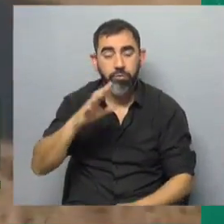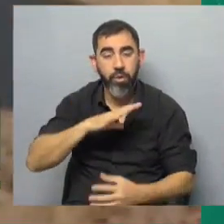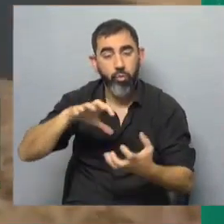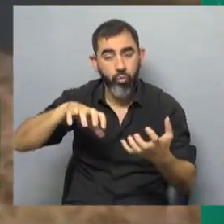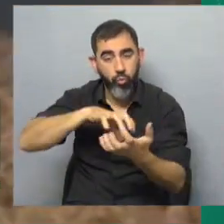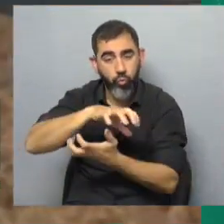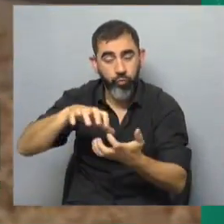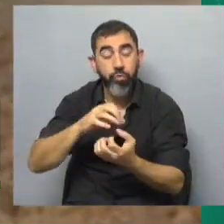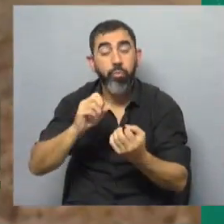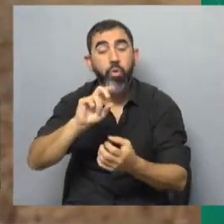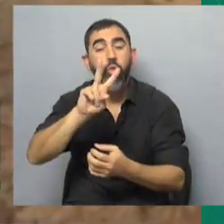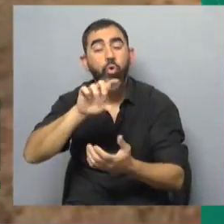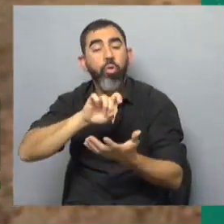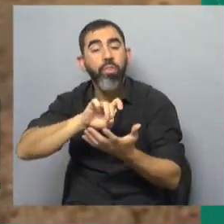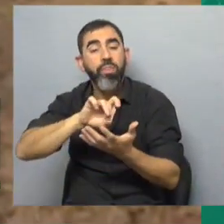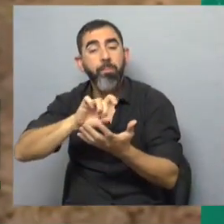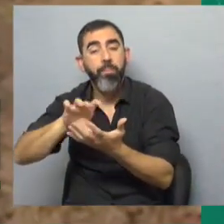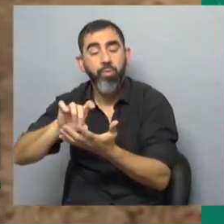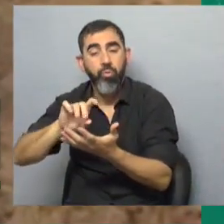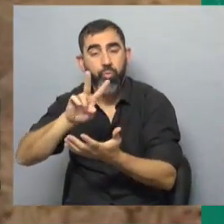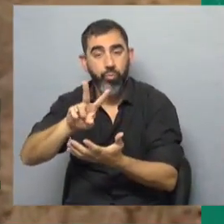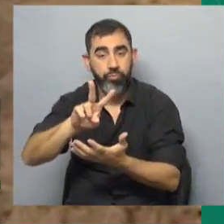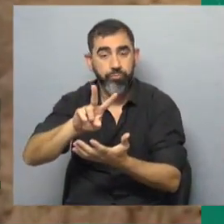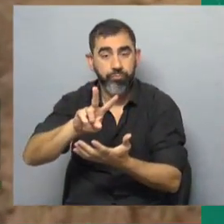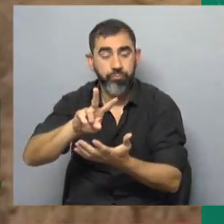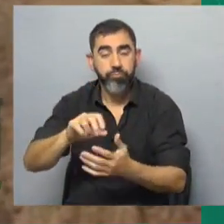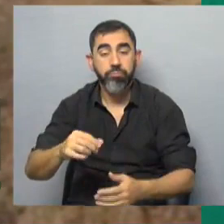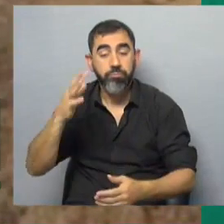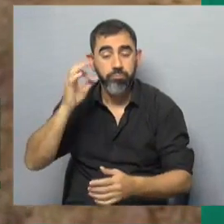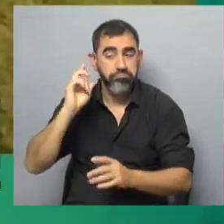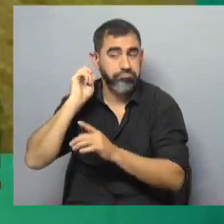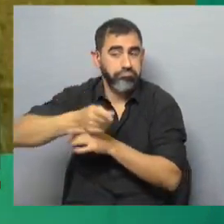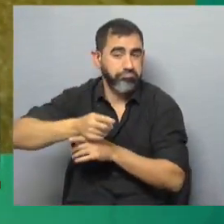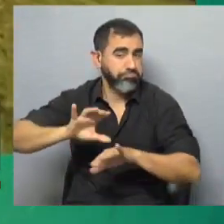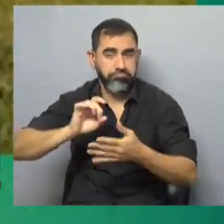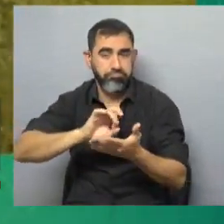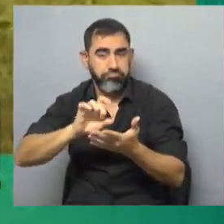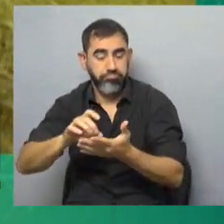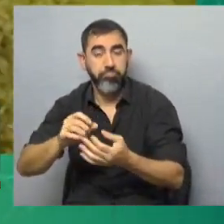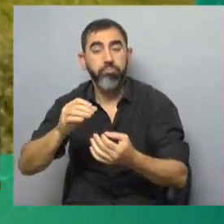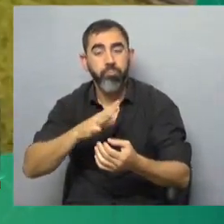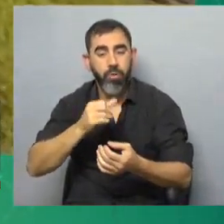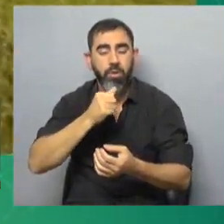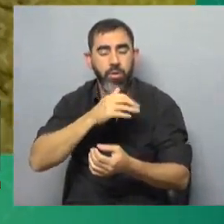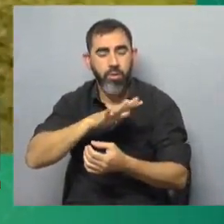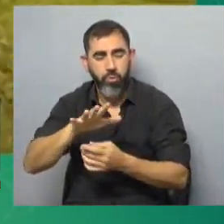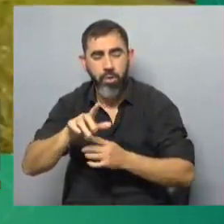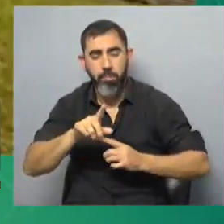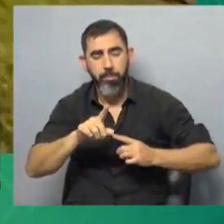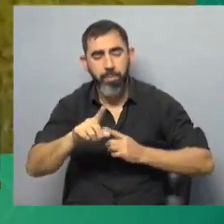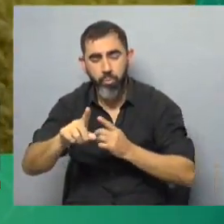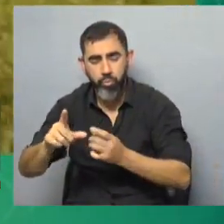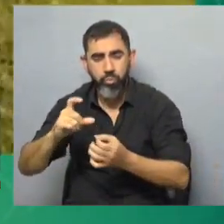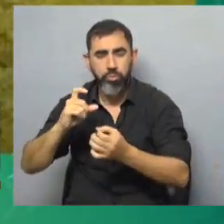través de dos despidos que se dan, para nuestro entender, de forma arbitraria, porque hay todo un historial de persecución